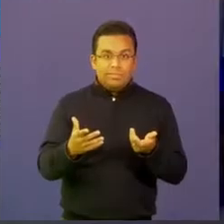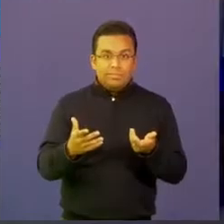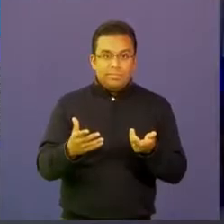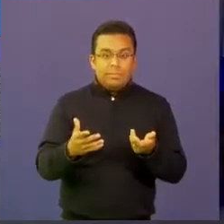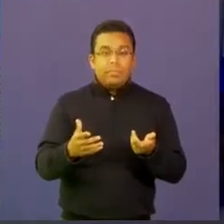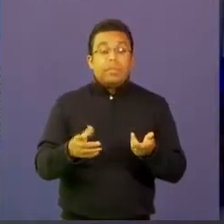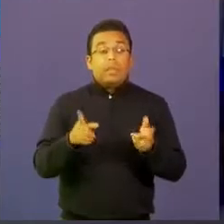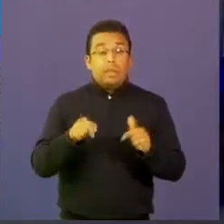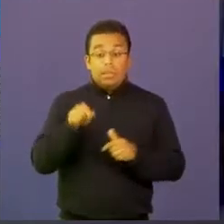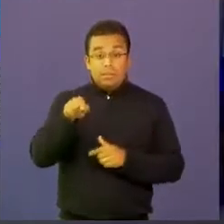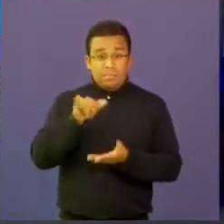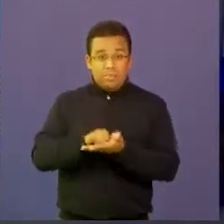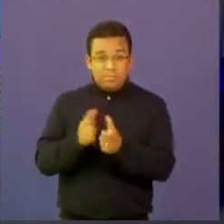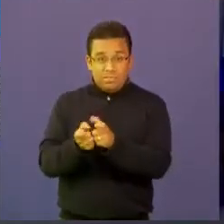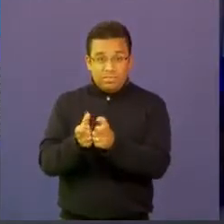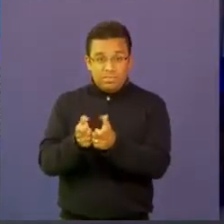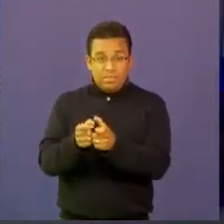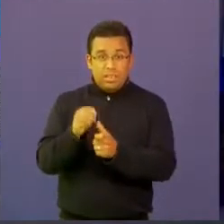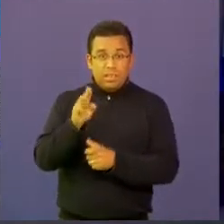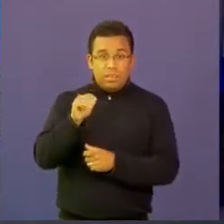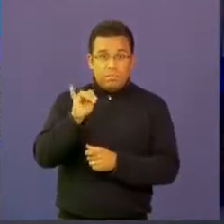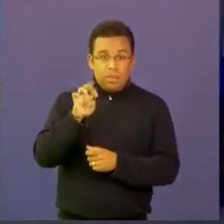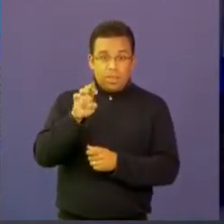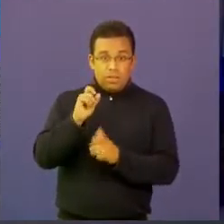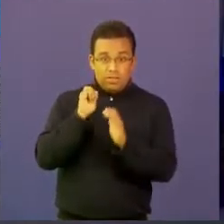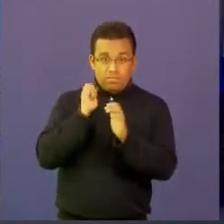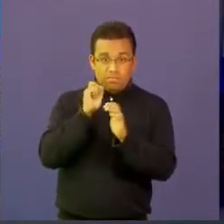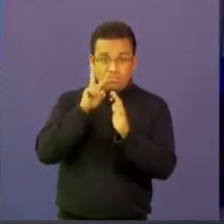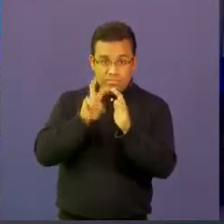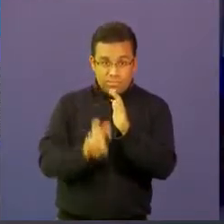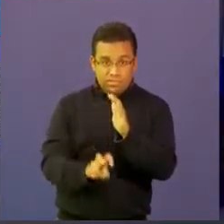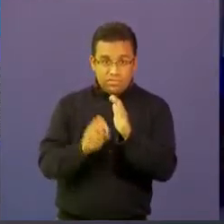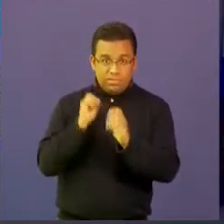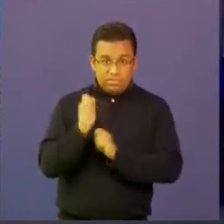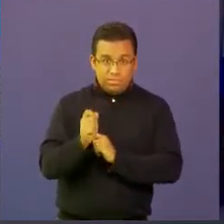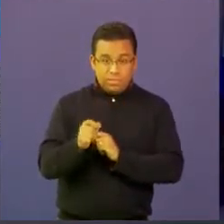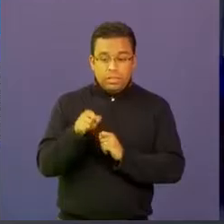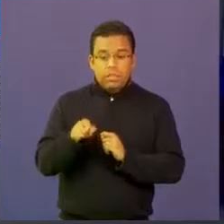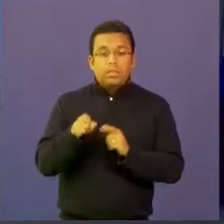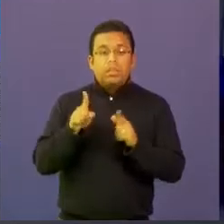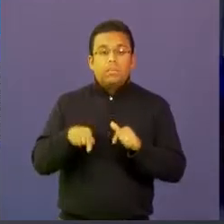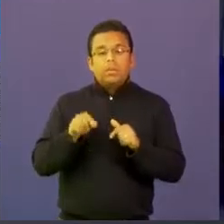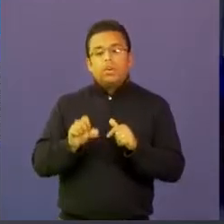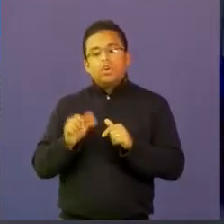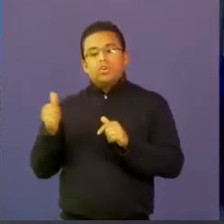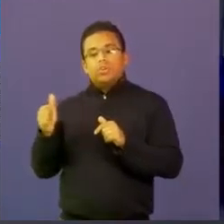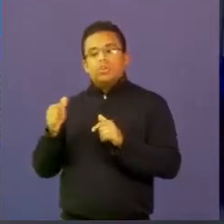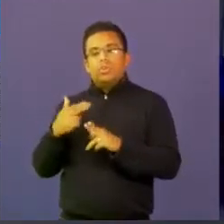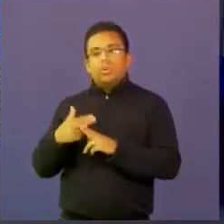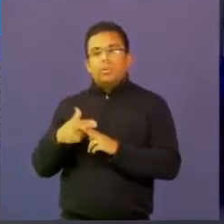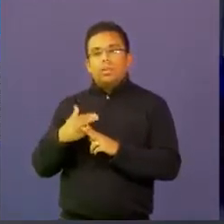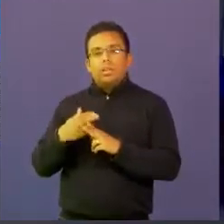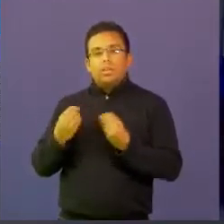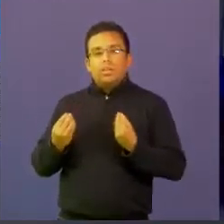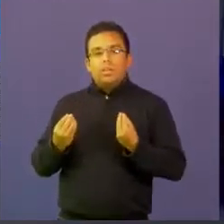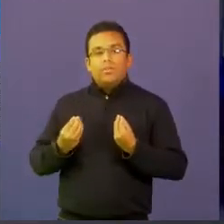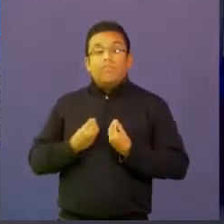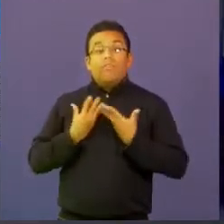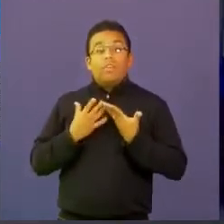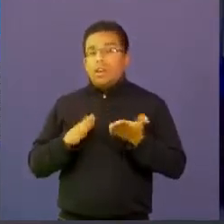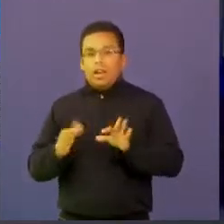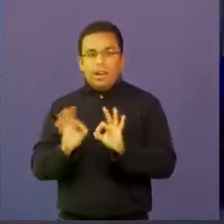también en Minecraft hay también una parte que es de un modo que se llama sobrevivencia donde yo puedo trabajar